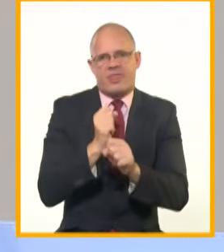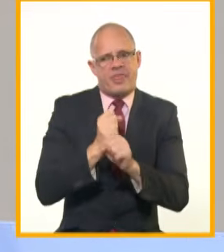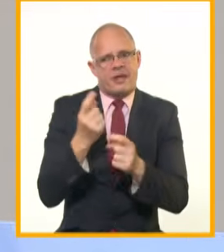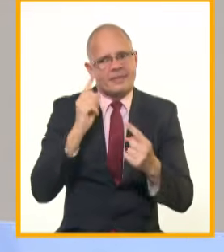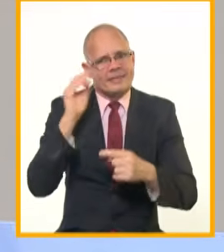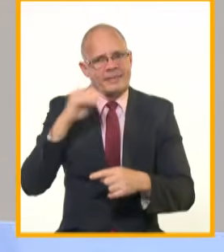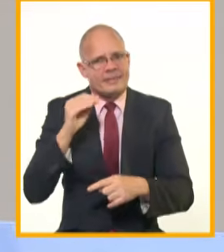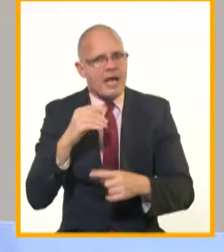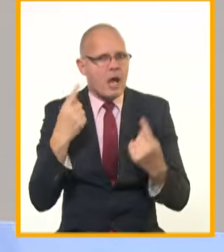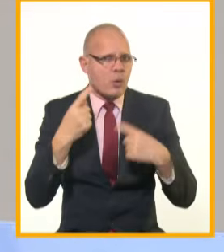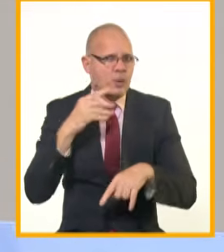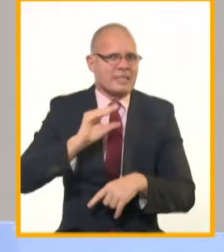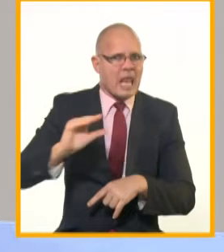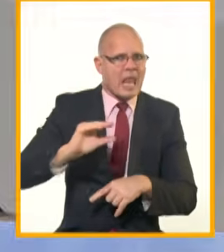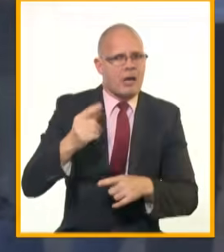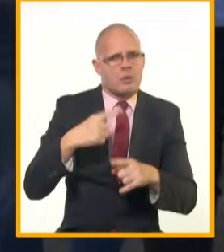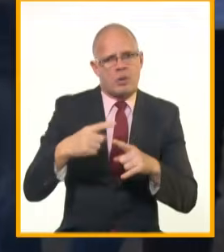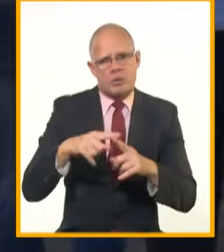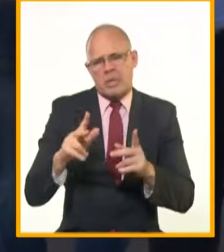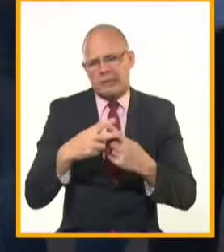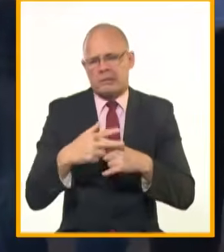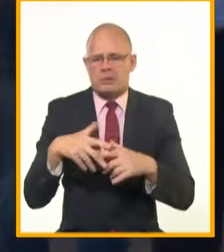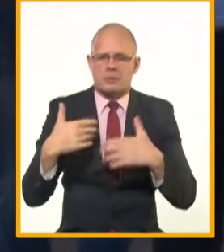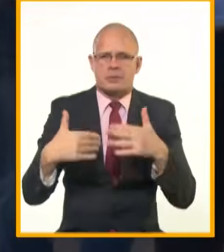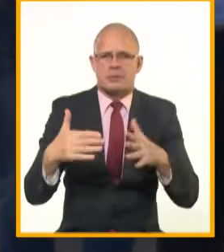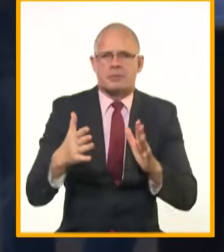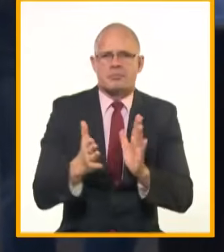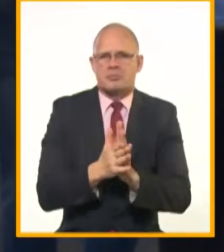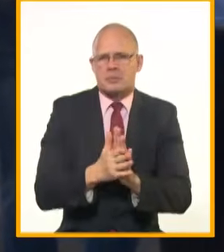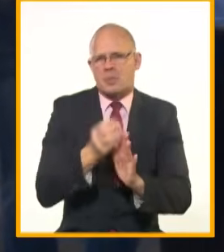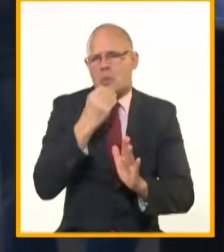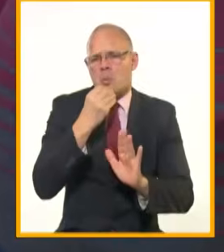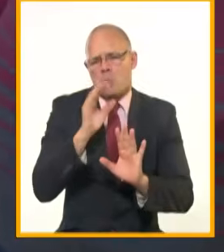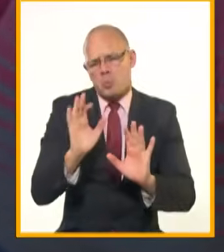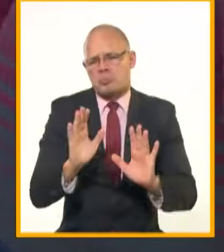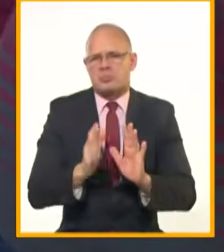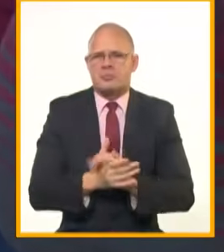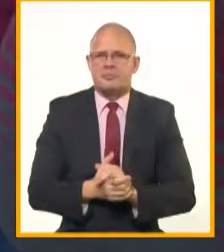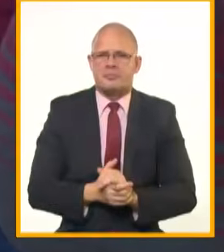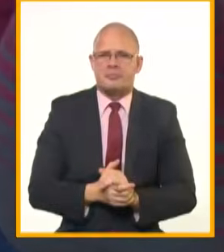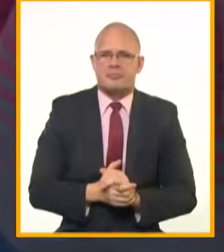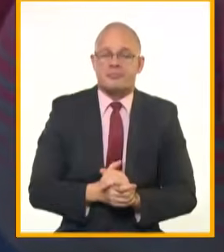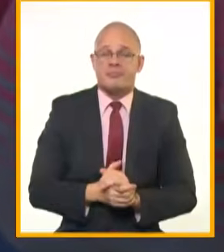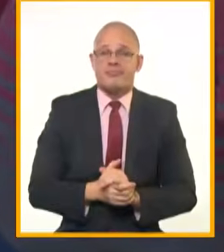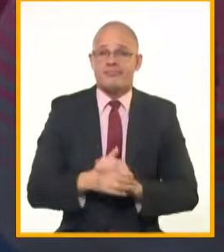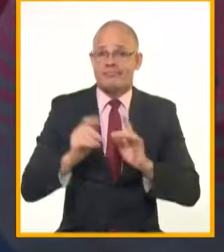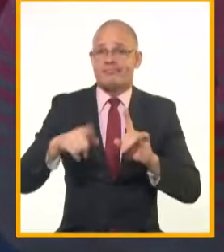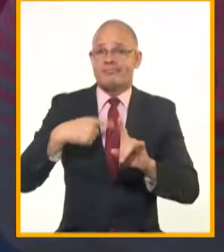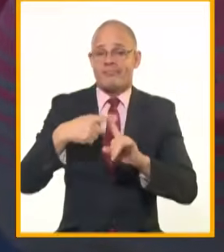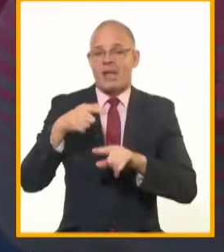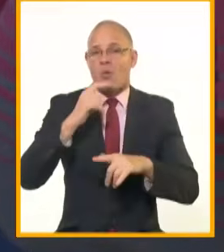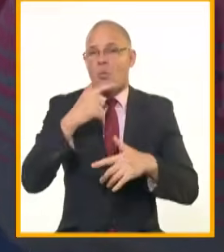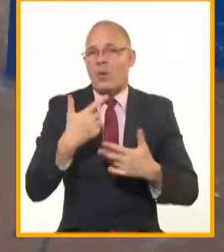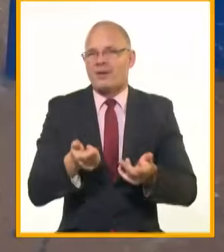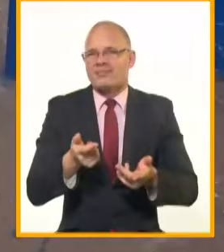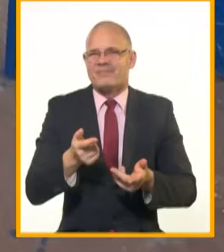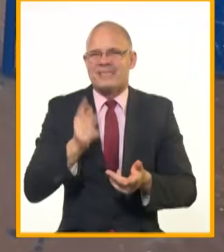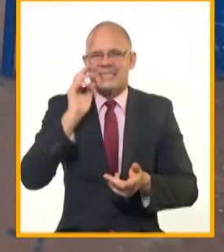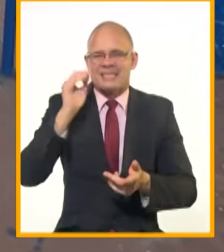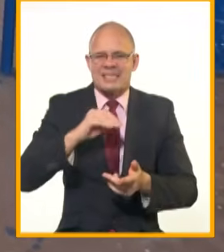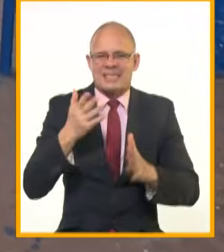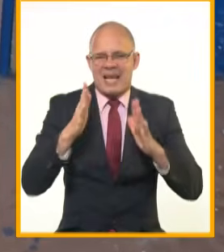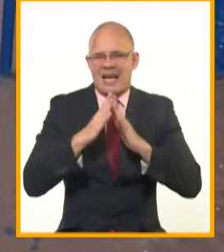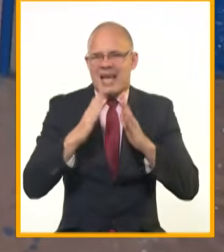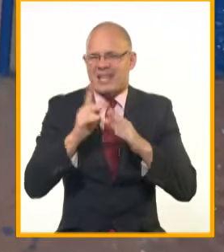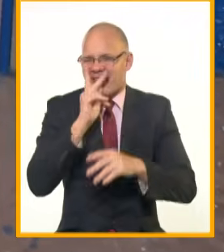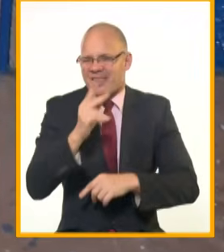estas cuestiones en el país. Pero bueno, se logra este propósito. Se ha reforzado también el tema de las casas de